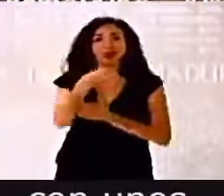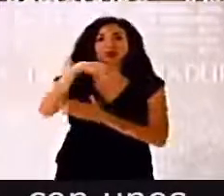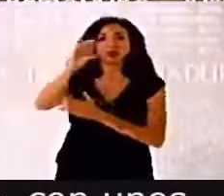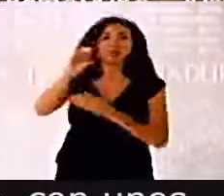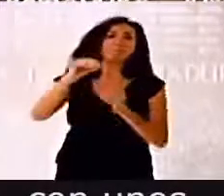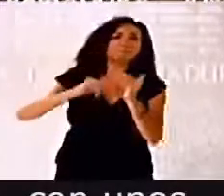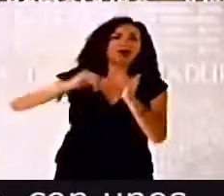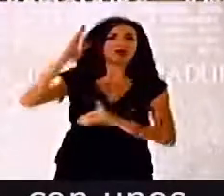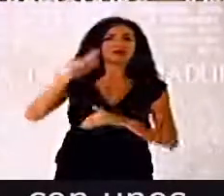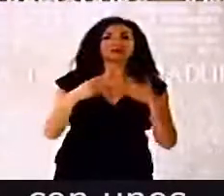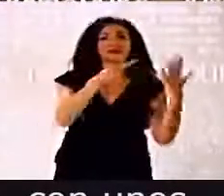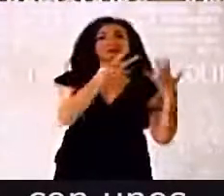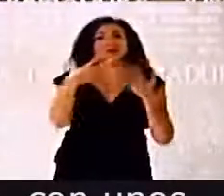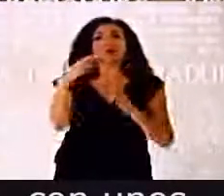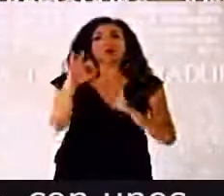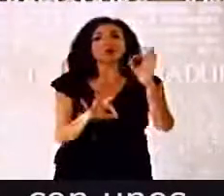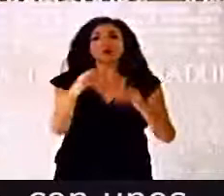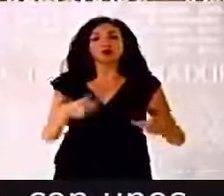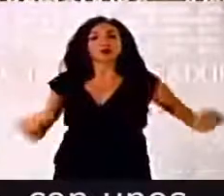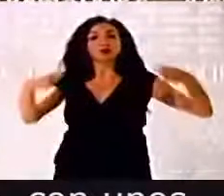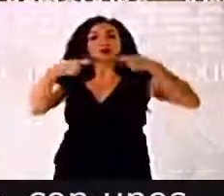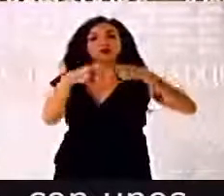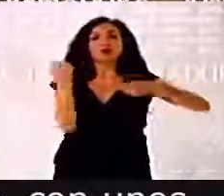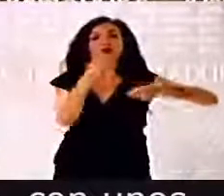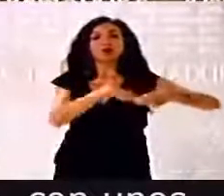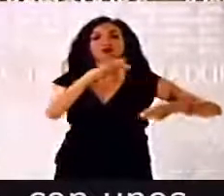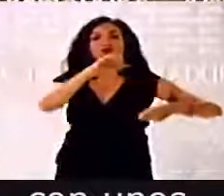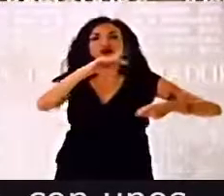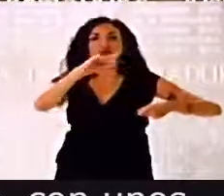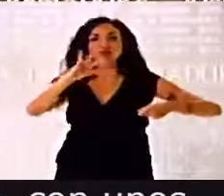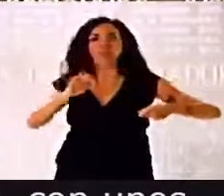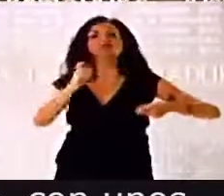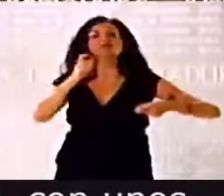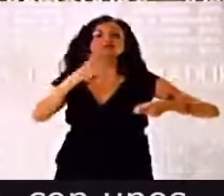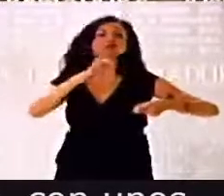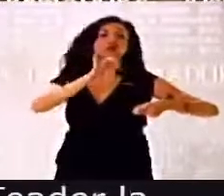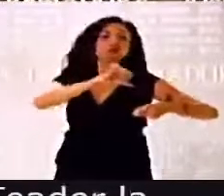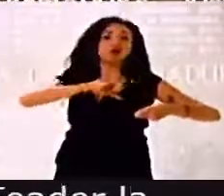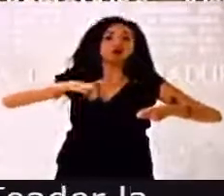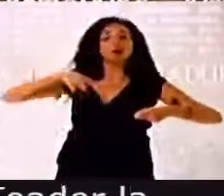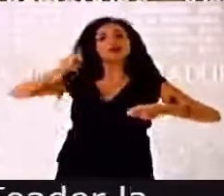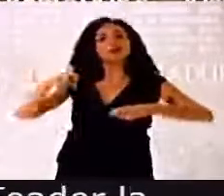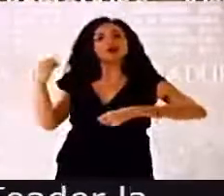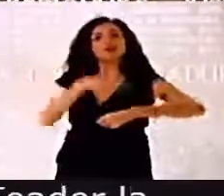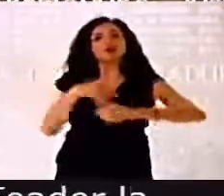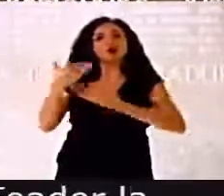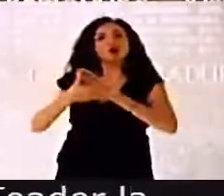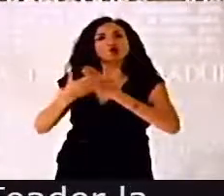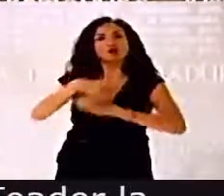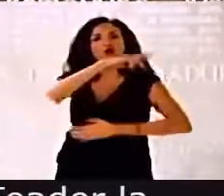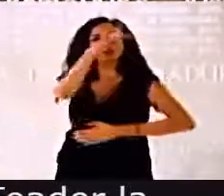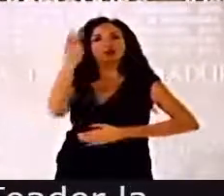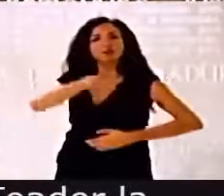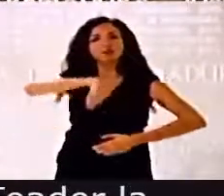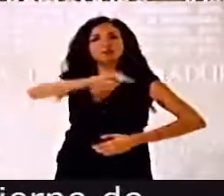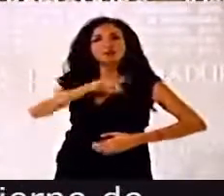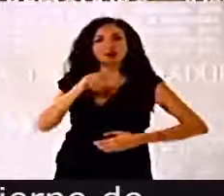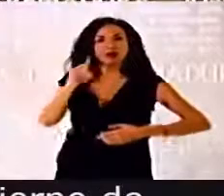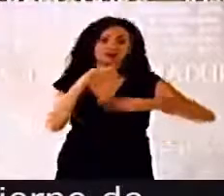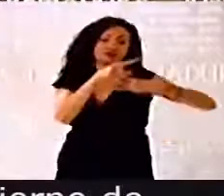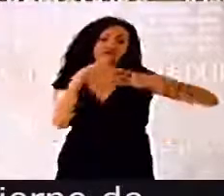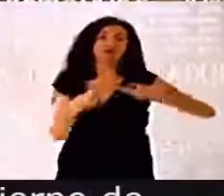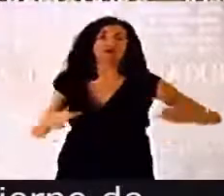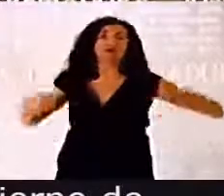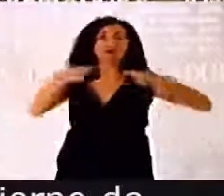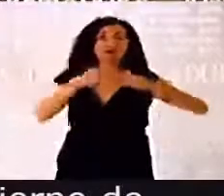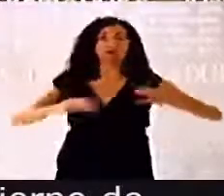en un 75% por el Fondo FEADER, por la Comunidad Autónoma y también por fondos del Gobierno de España, teniendo esas tres fuentes de financiación.